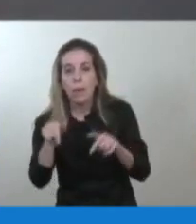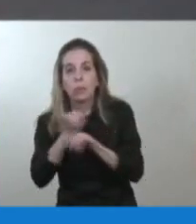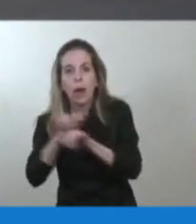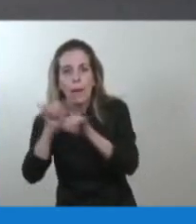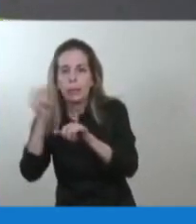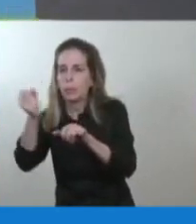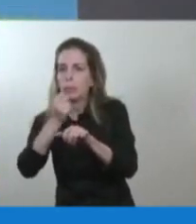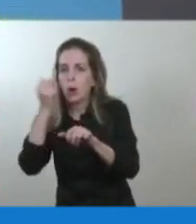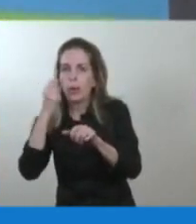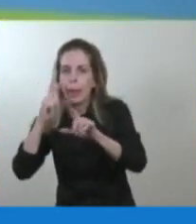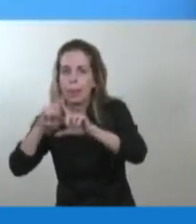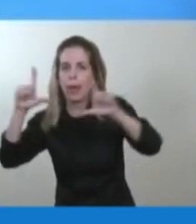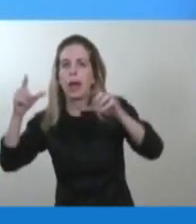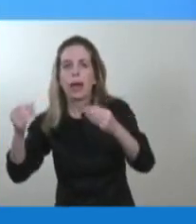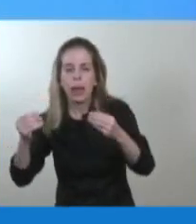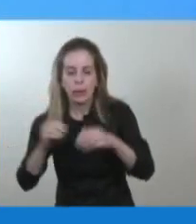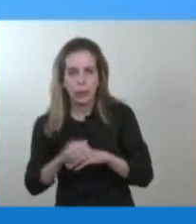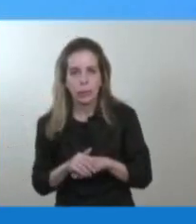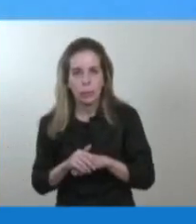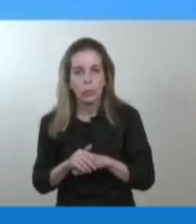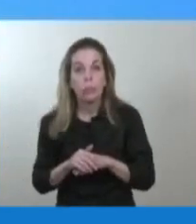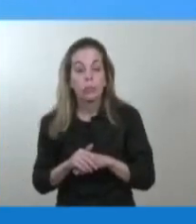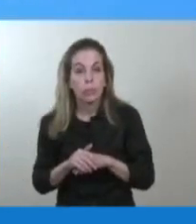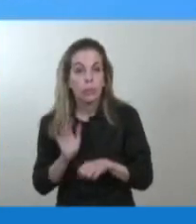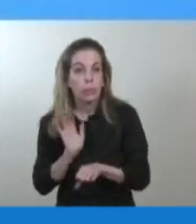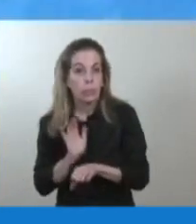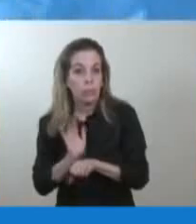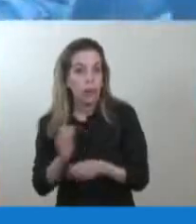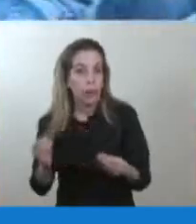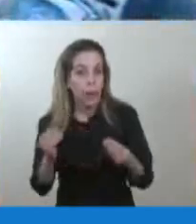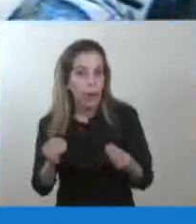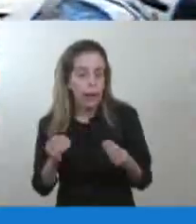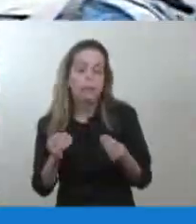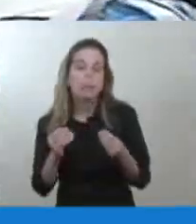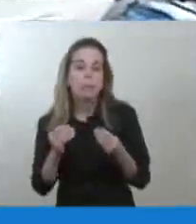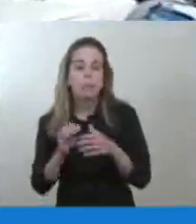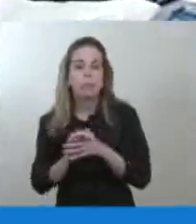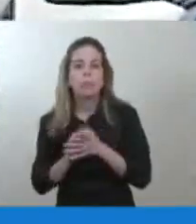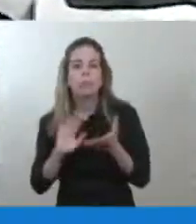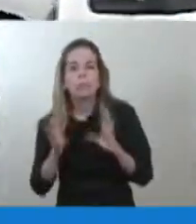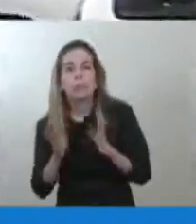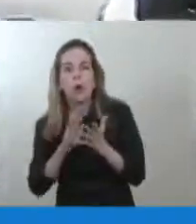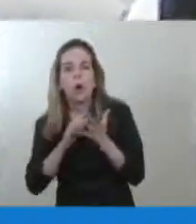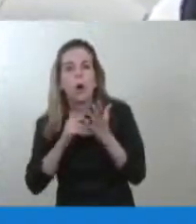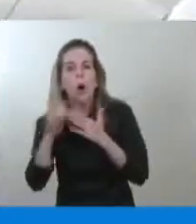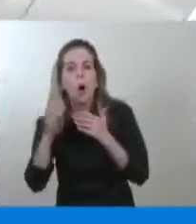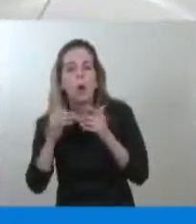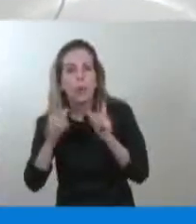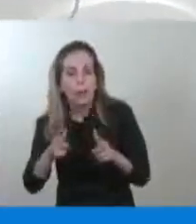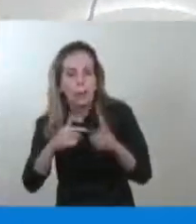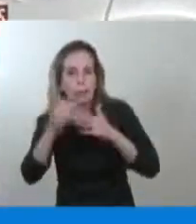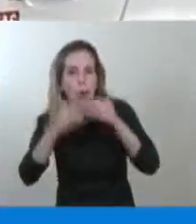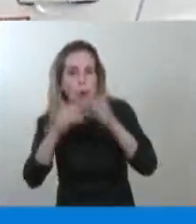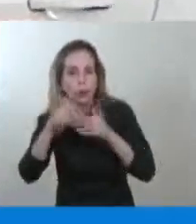pasarse por alto es la construcción de nuevos de nuevas unidades penitenciarias